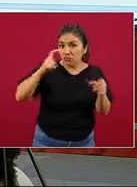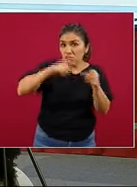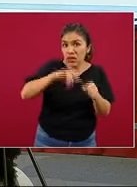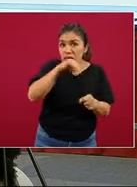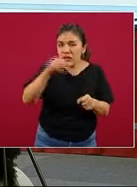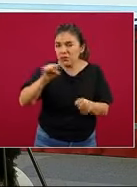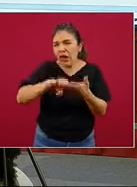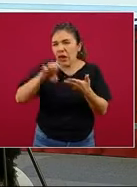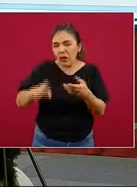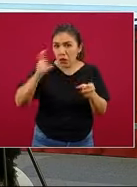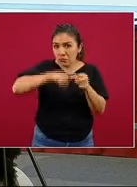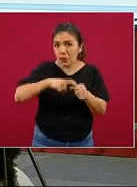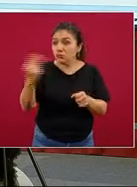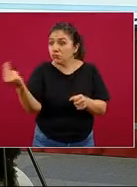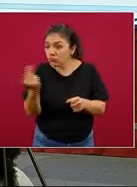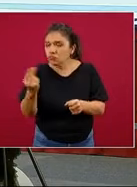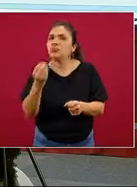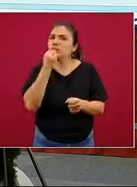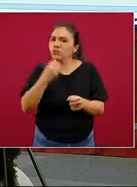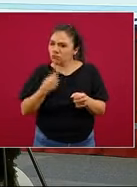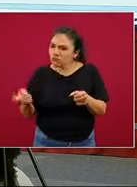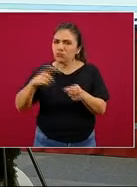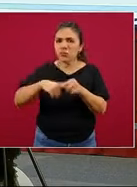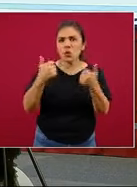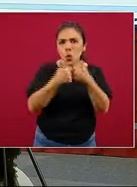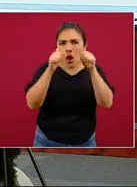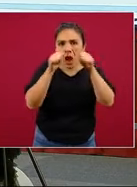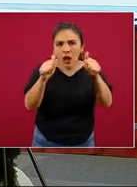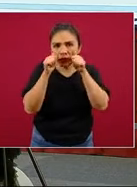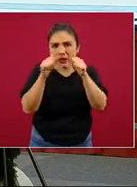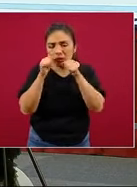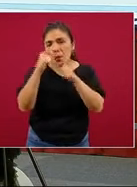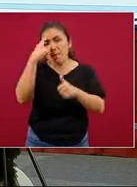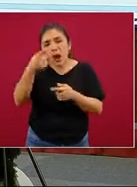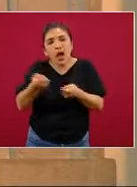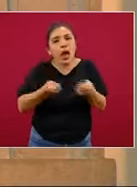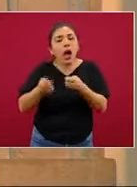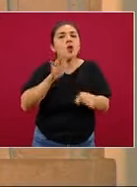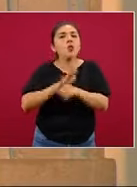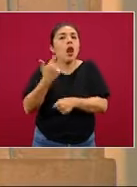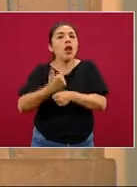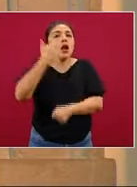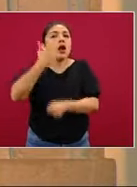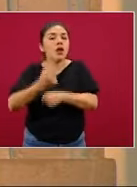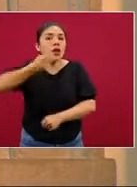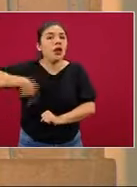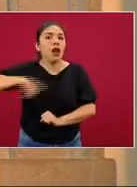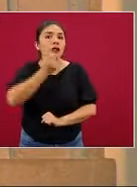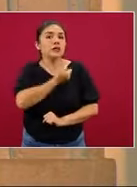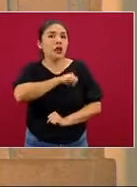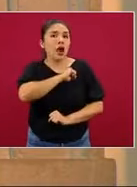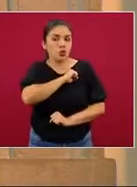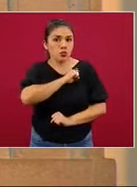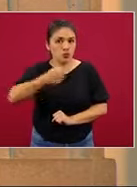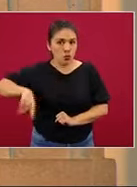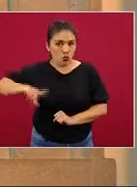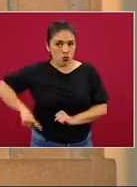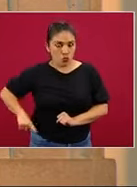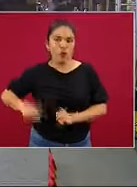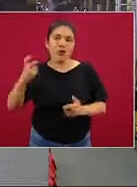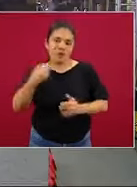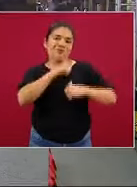tener la necesidad, y monitorear los riesgos potenciales a la salud pública, que eso es lo que hacemos en nuestra dirección a cargo del doctor